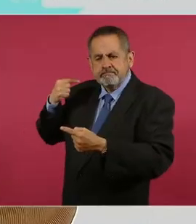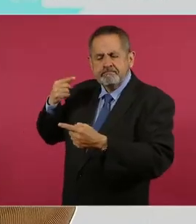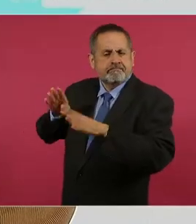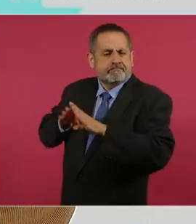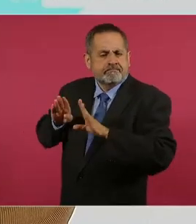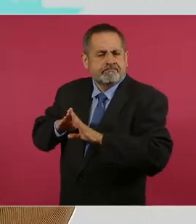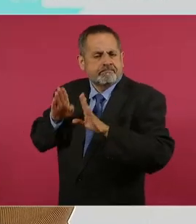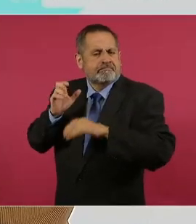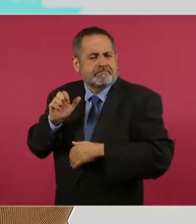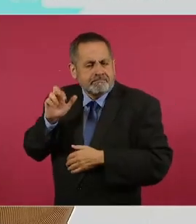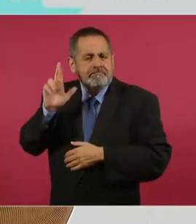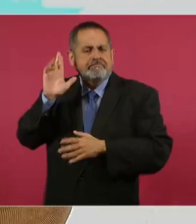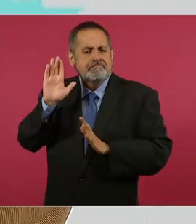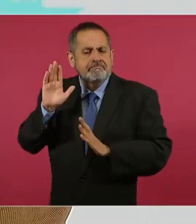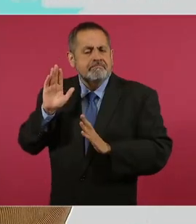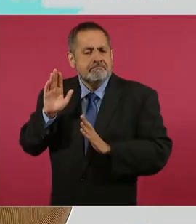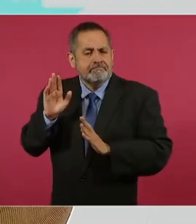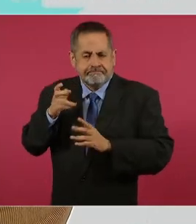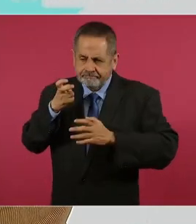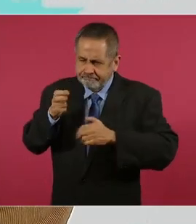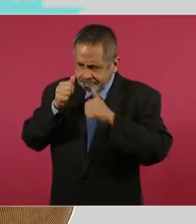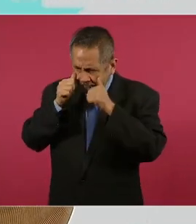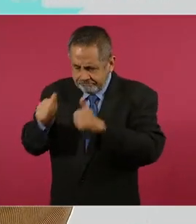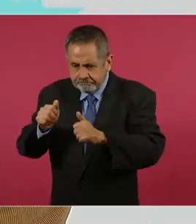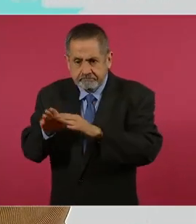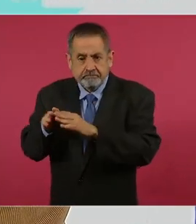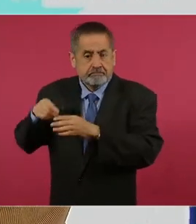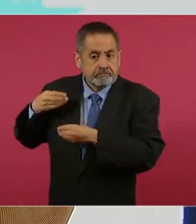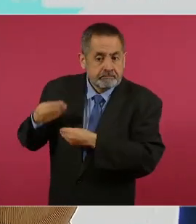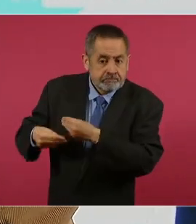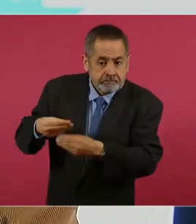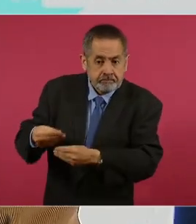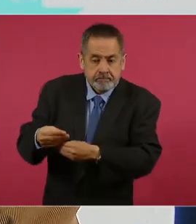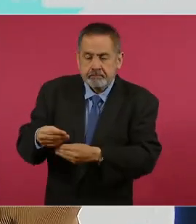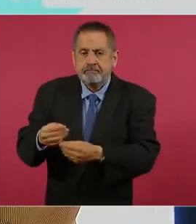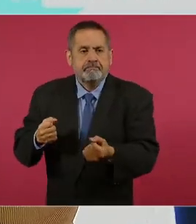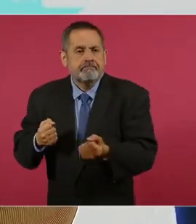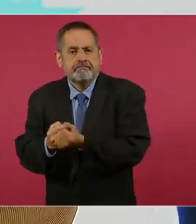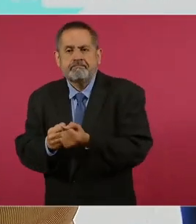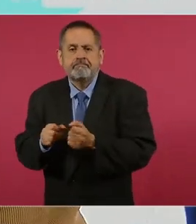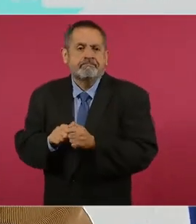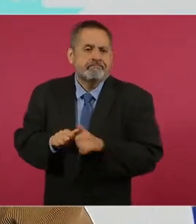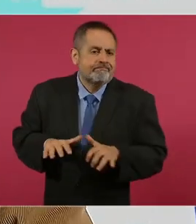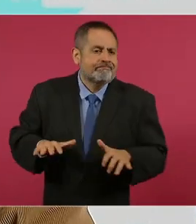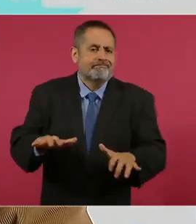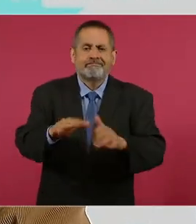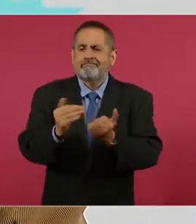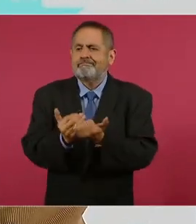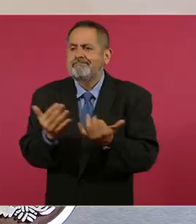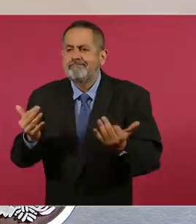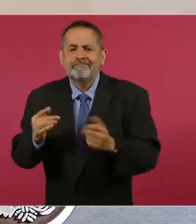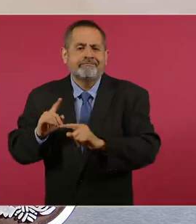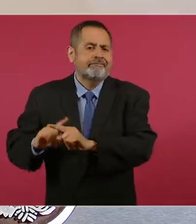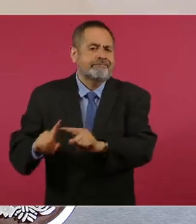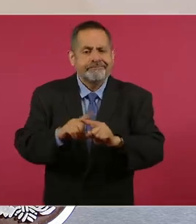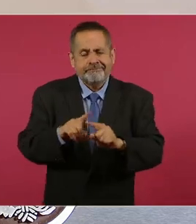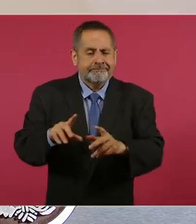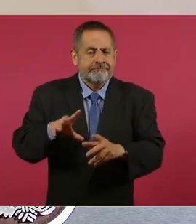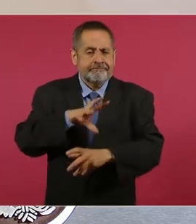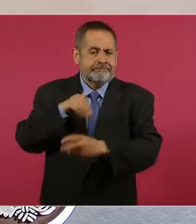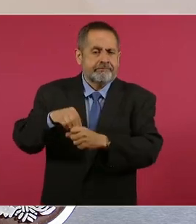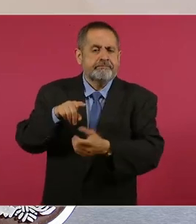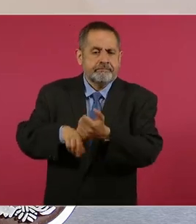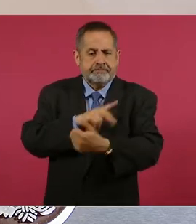estas culturas que construyen, que constituyen la pluralidad cultural de nuestro país, y por